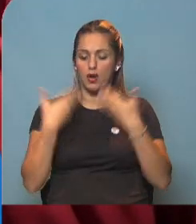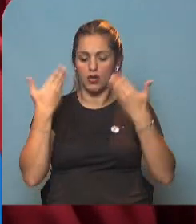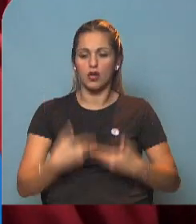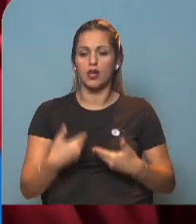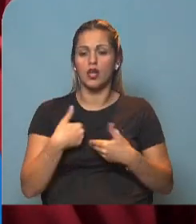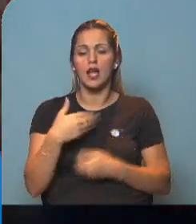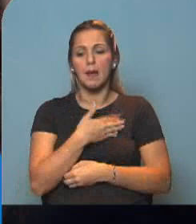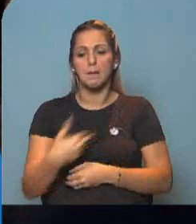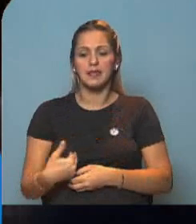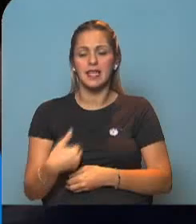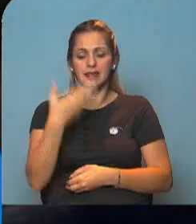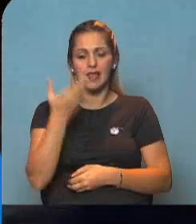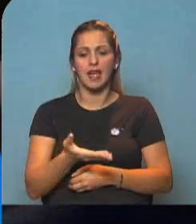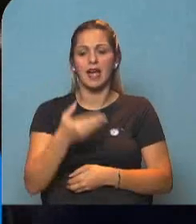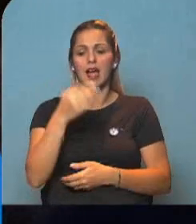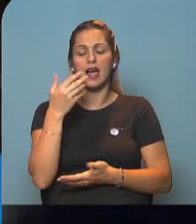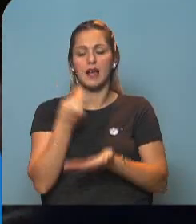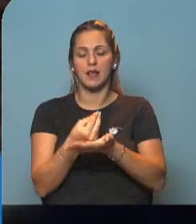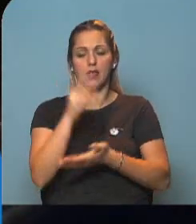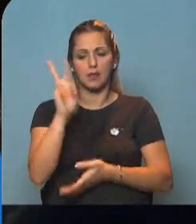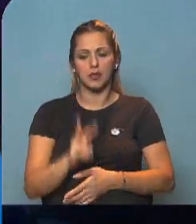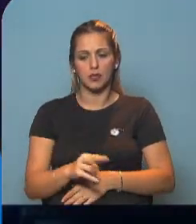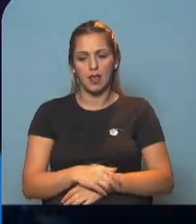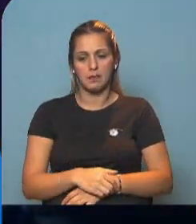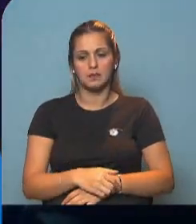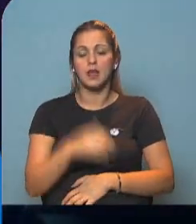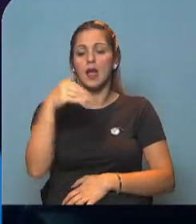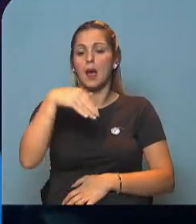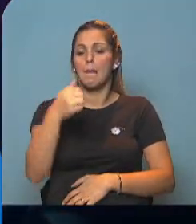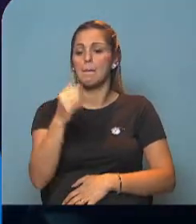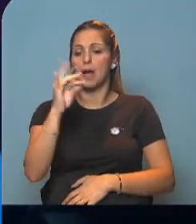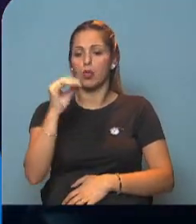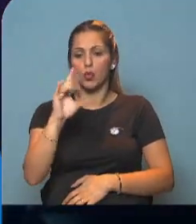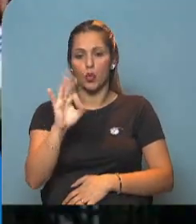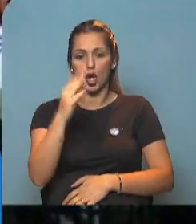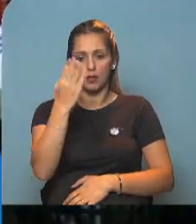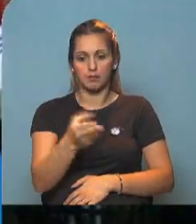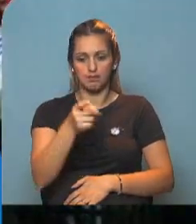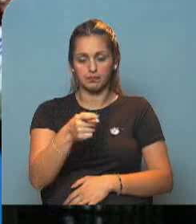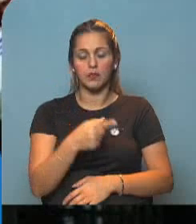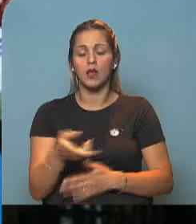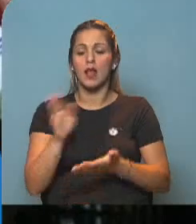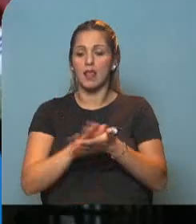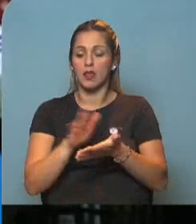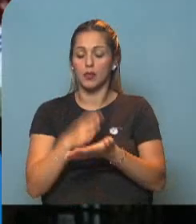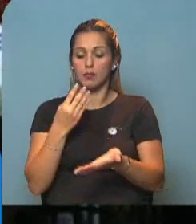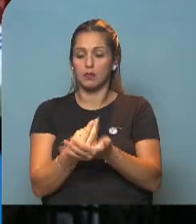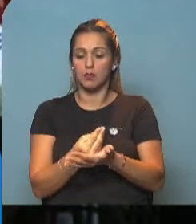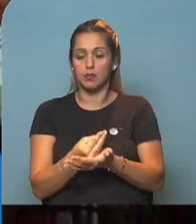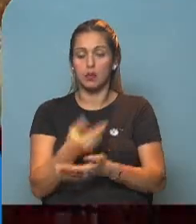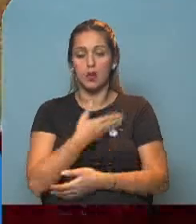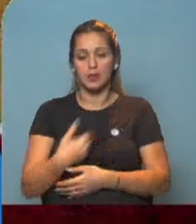la República Bolivariana de Venezuela. Nicolás Maduro fue reelecto para gobernar Venezuela hasta el